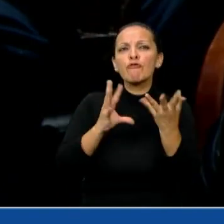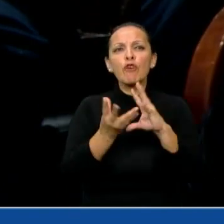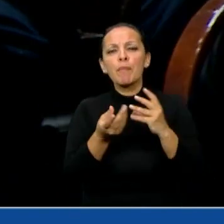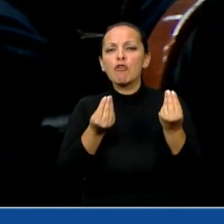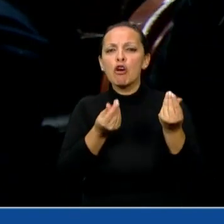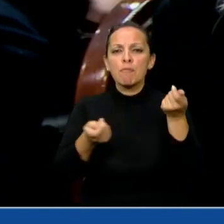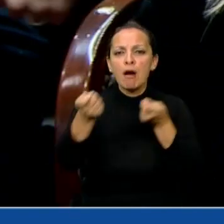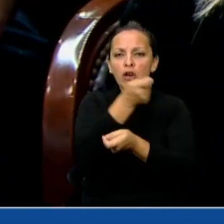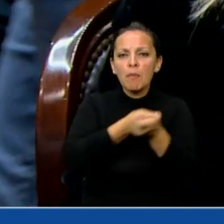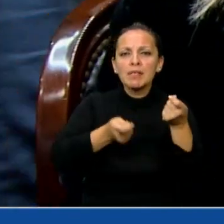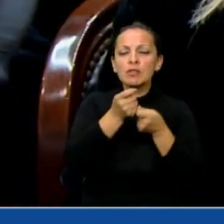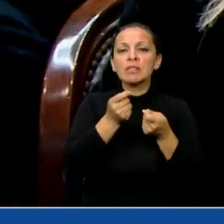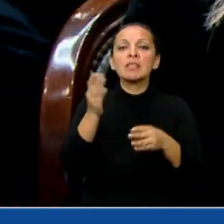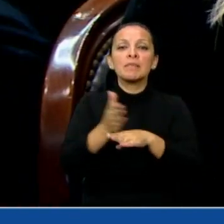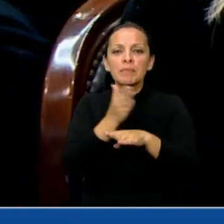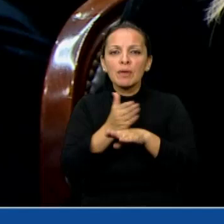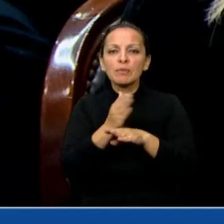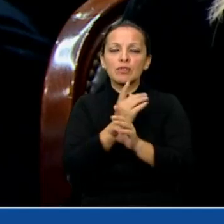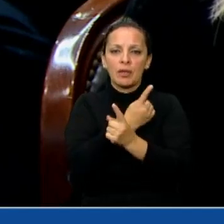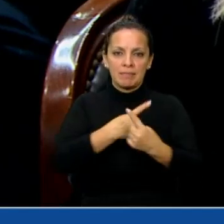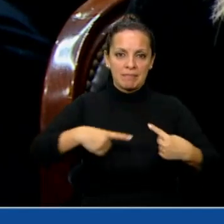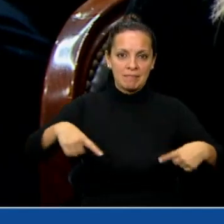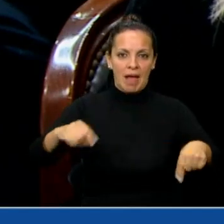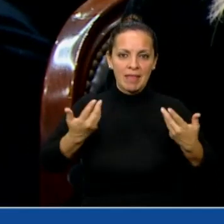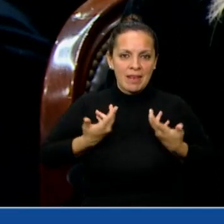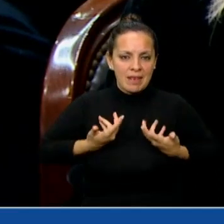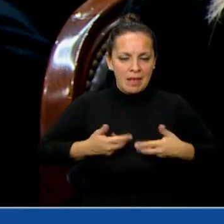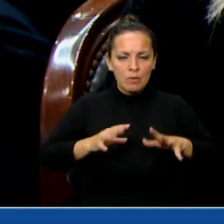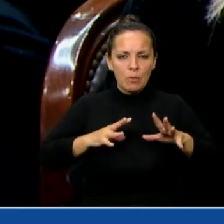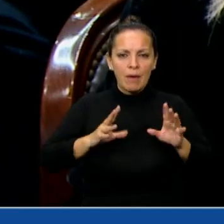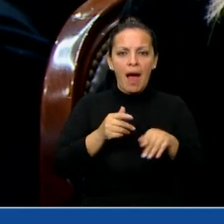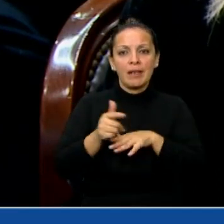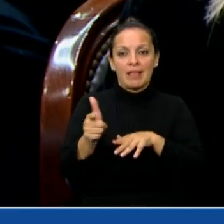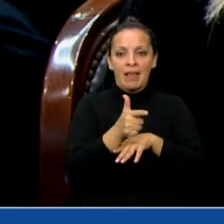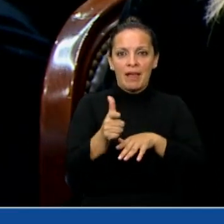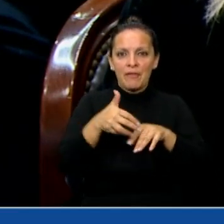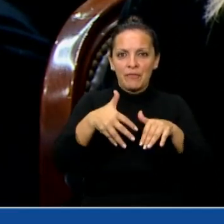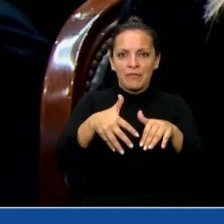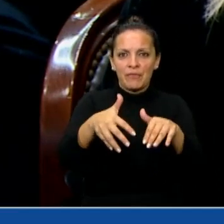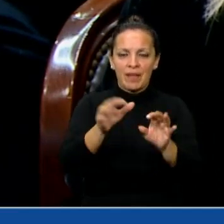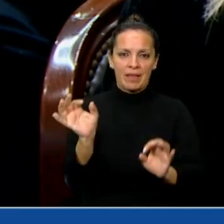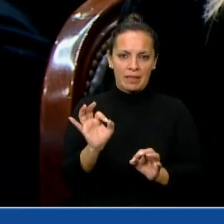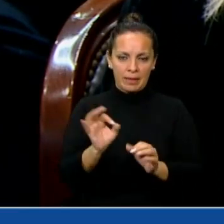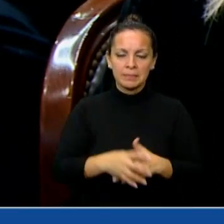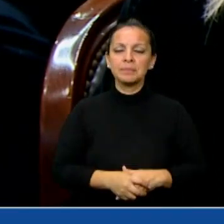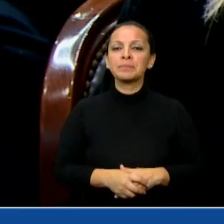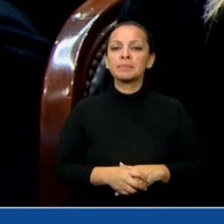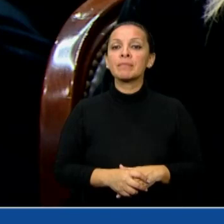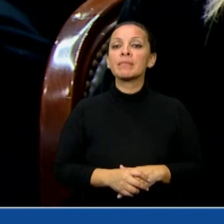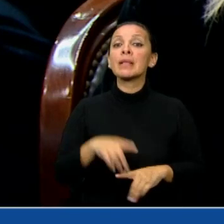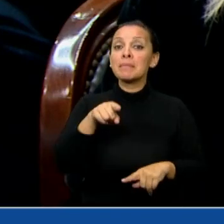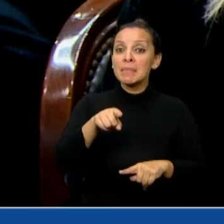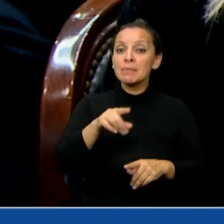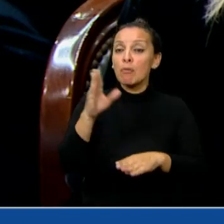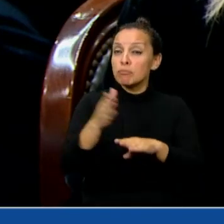la producción orgánica. Por último, quiero decir que la actividad orgánica, como también se ha dicho